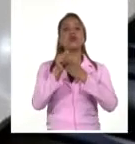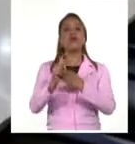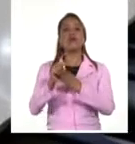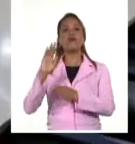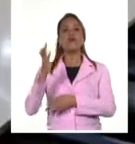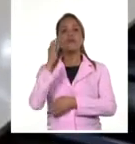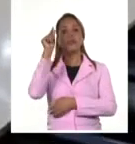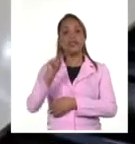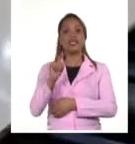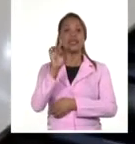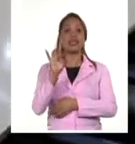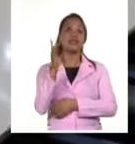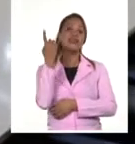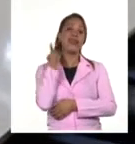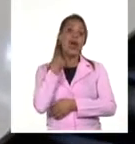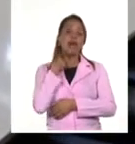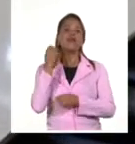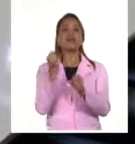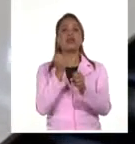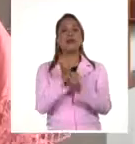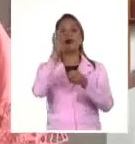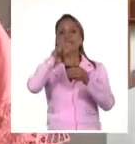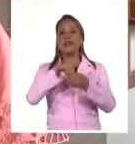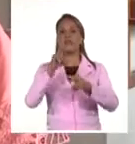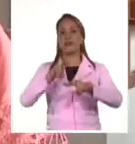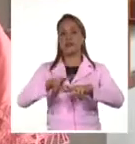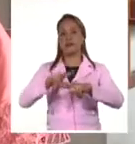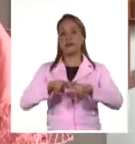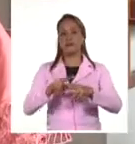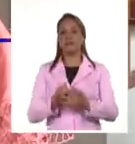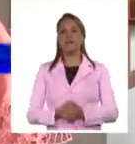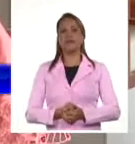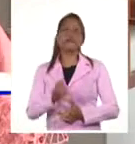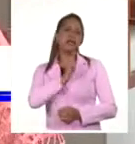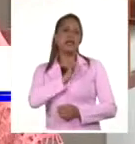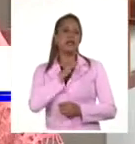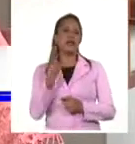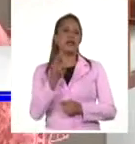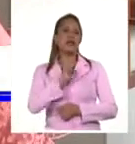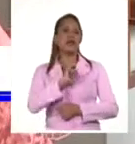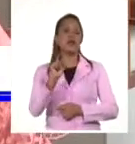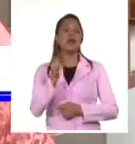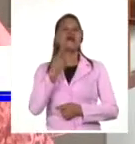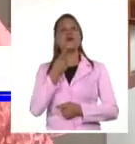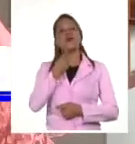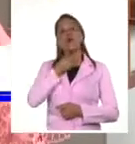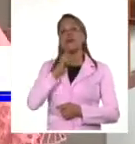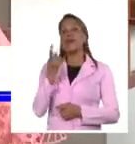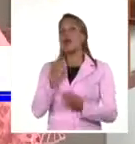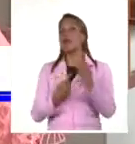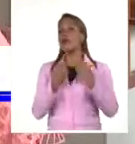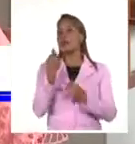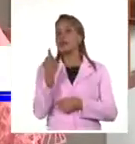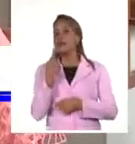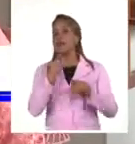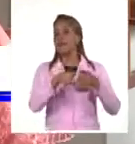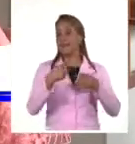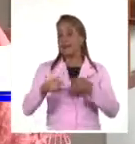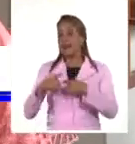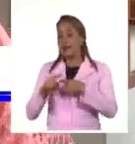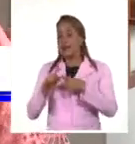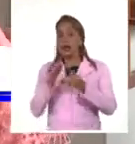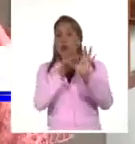15 años reside de manera permanente en La Habana. Queremos lograr que cuando uno necesita tanto materia prima para tapar